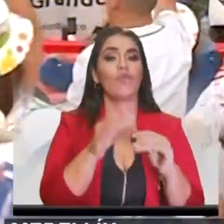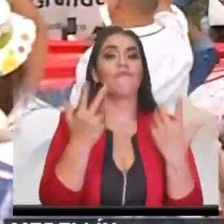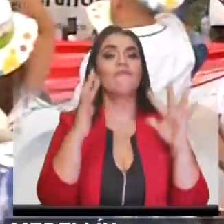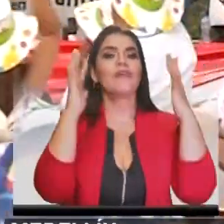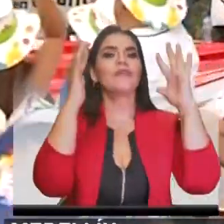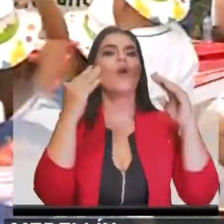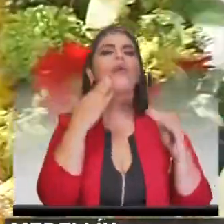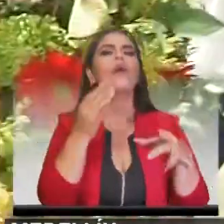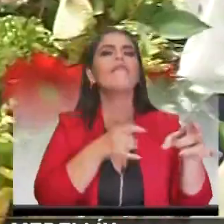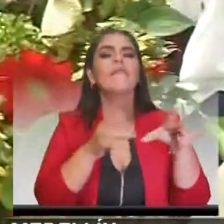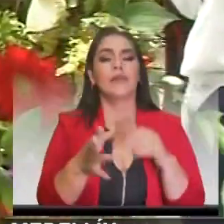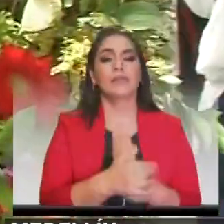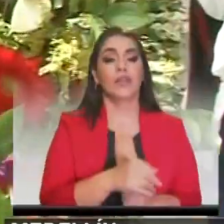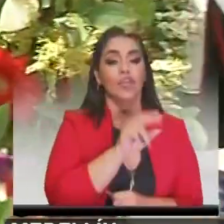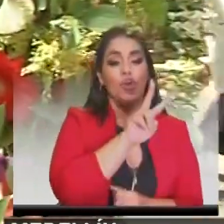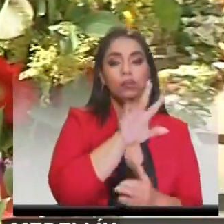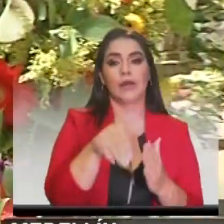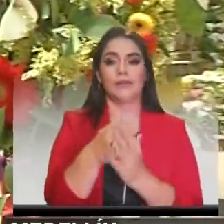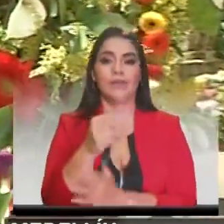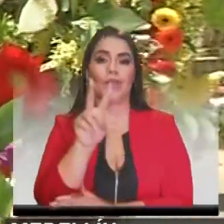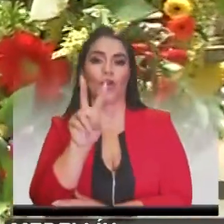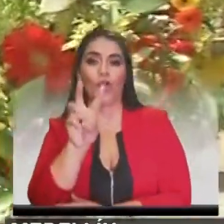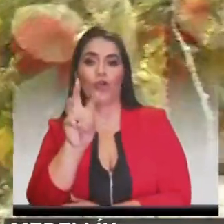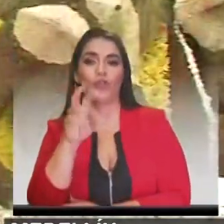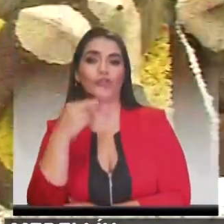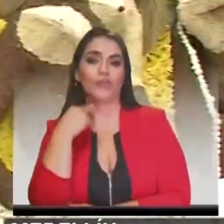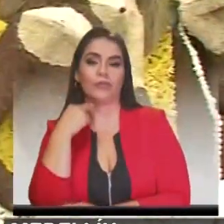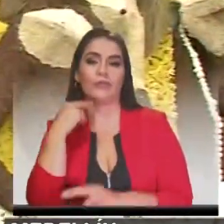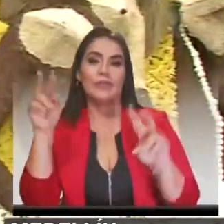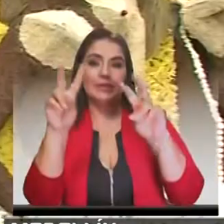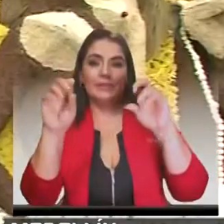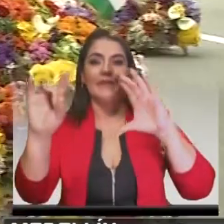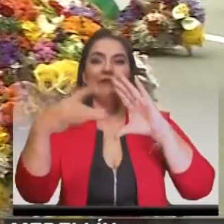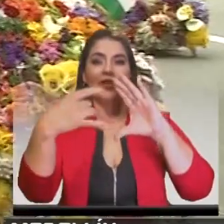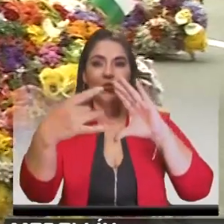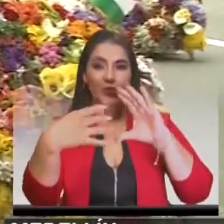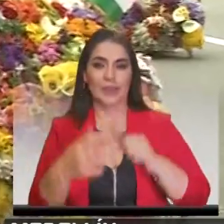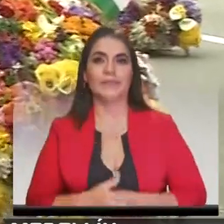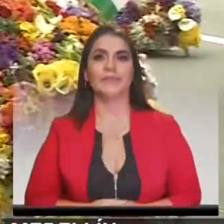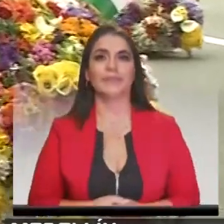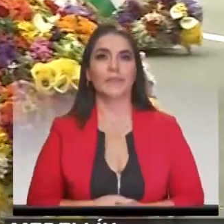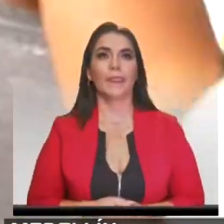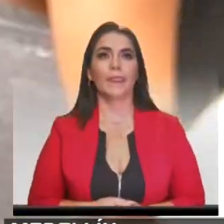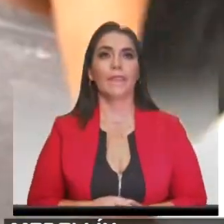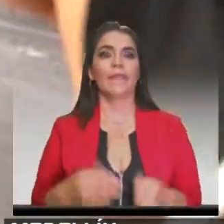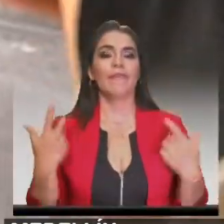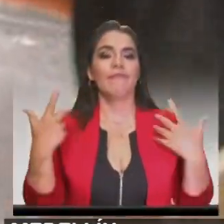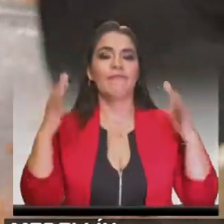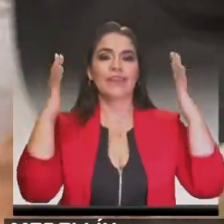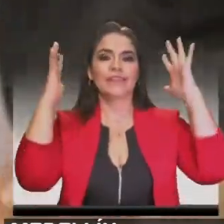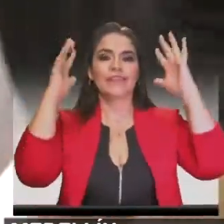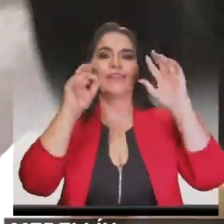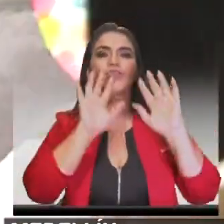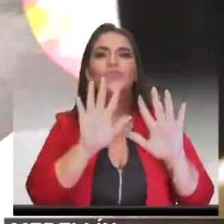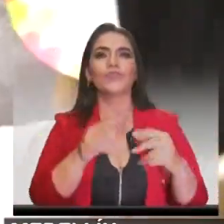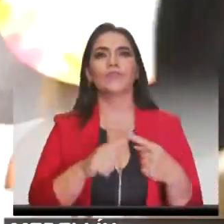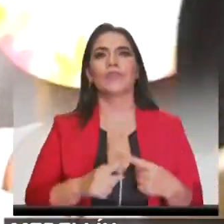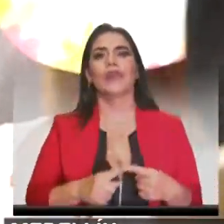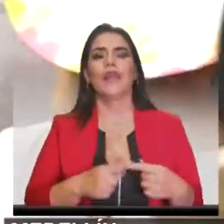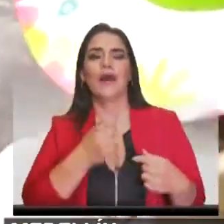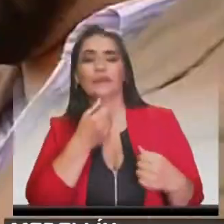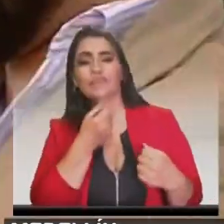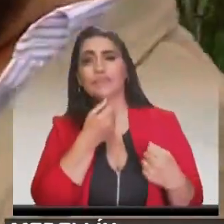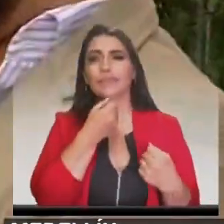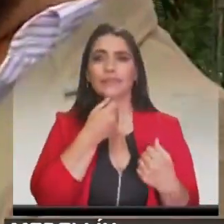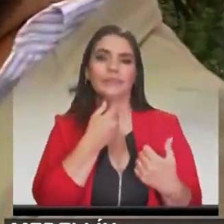noviembre. Será de manera virtual para darle continuidad al desfile de silleteros, el festival tradicional de la trova Ciudad de